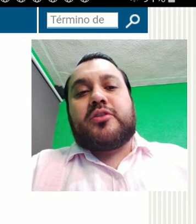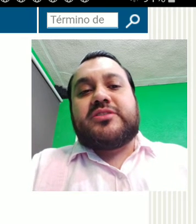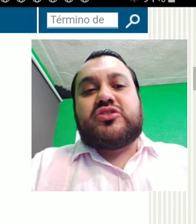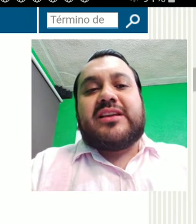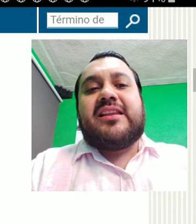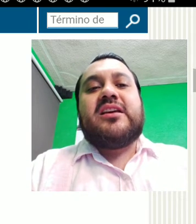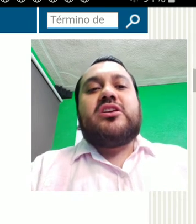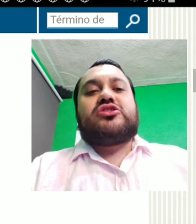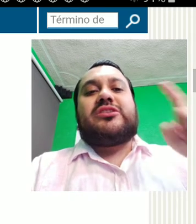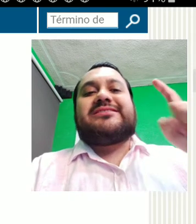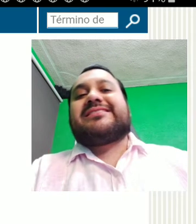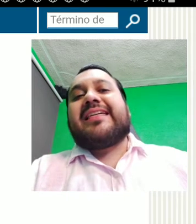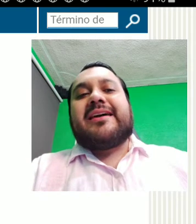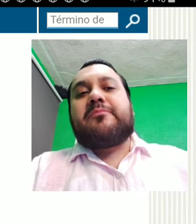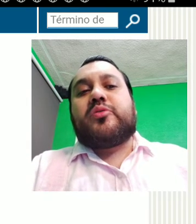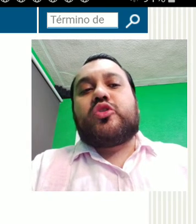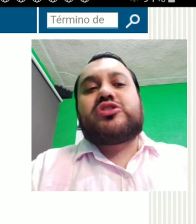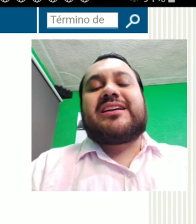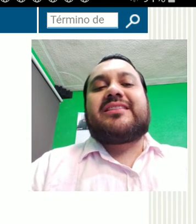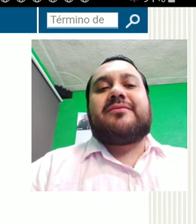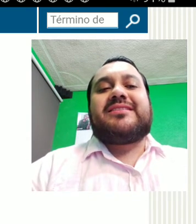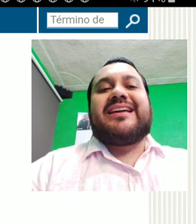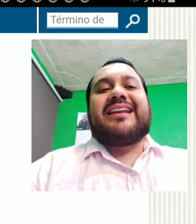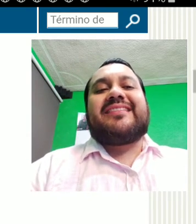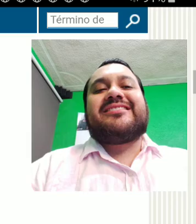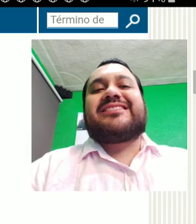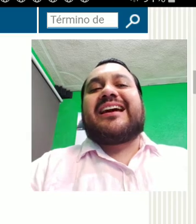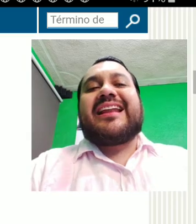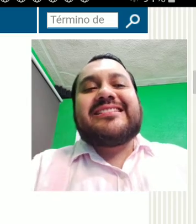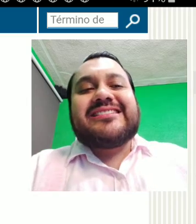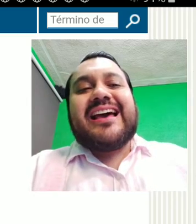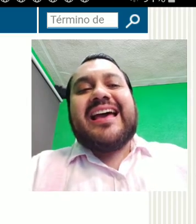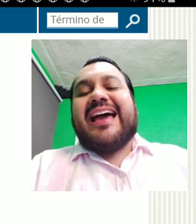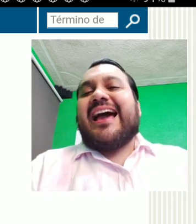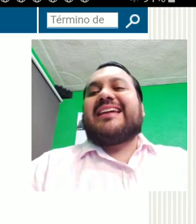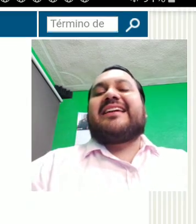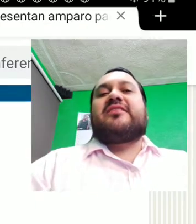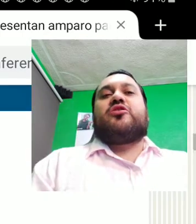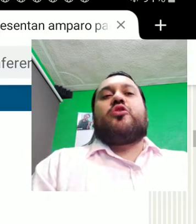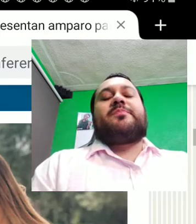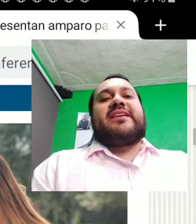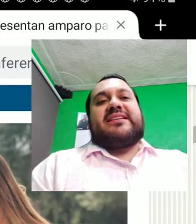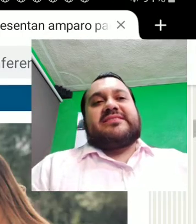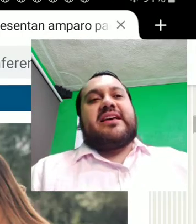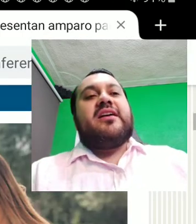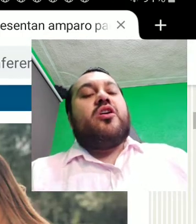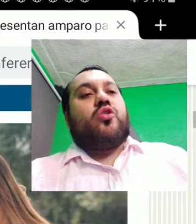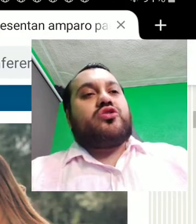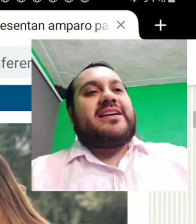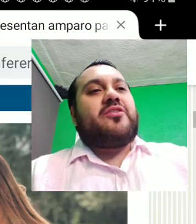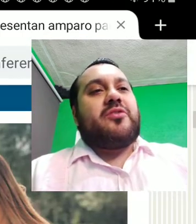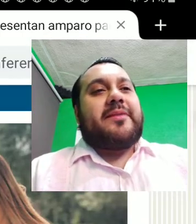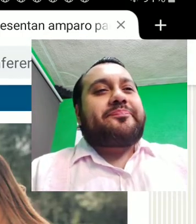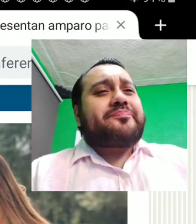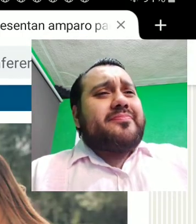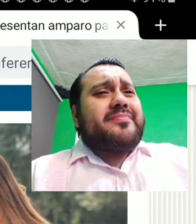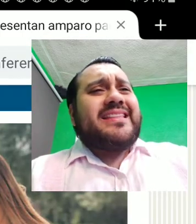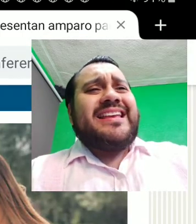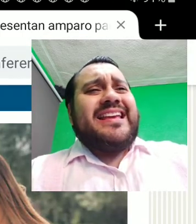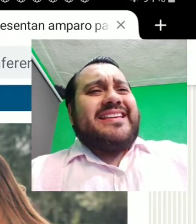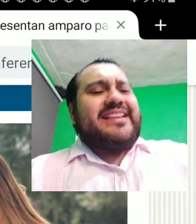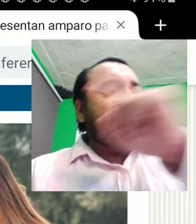provisional solicitada por oscar david hernández carranza añadió esta juzgadora